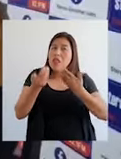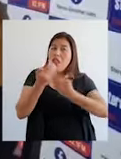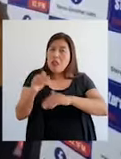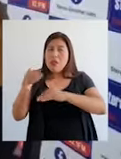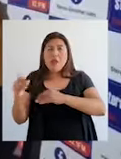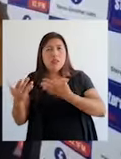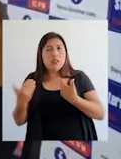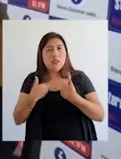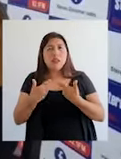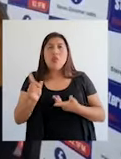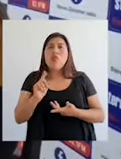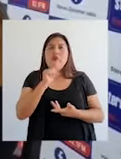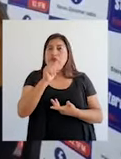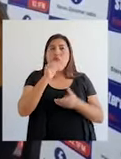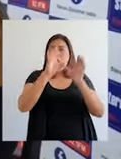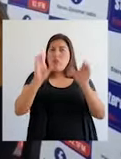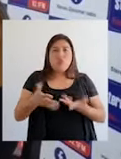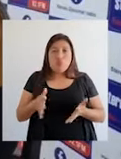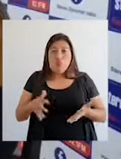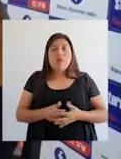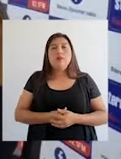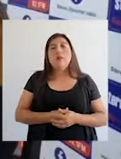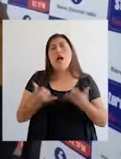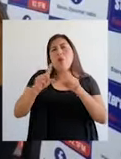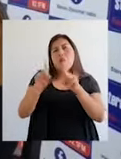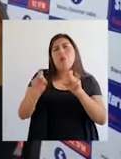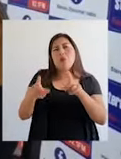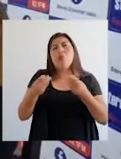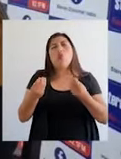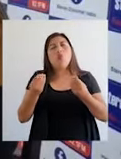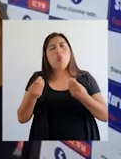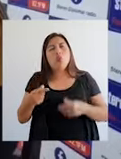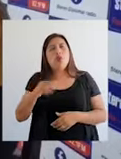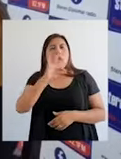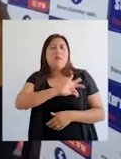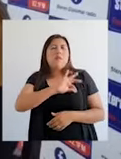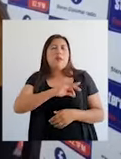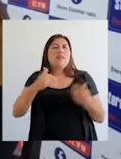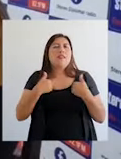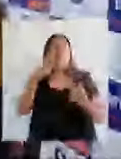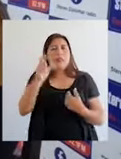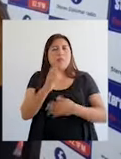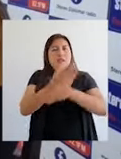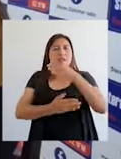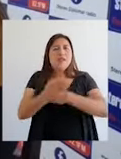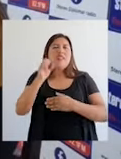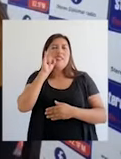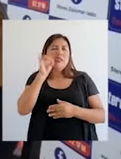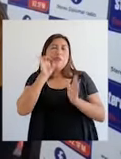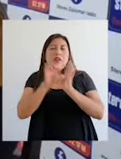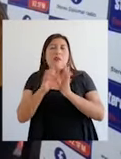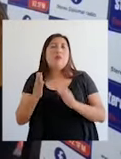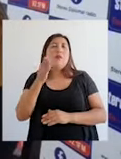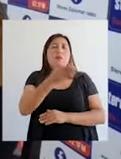limitación no pueden certificar su discapacidad. ¿Qué ventajas o qué beneficios tendría una persona con discapacidad que acude al